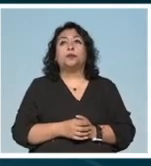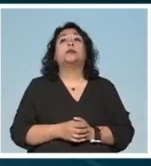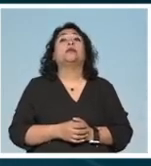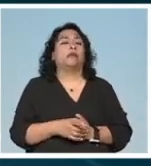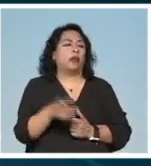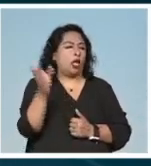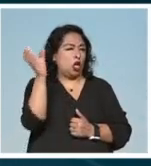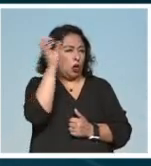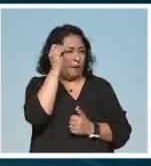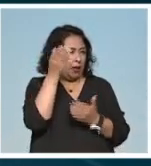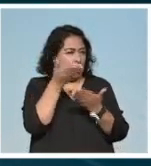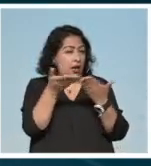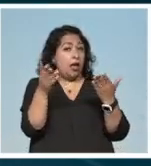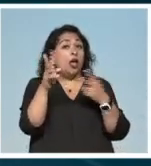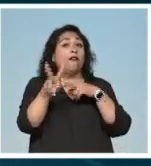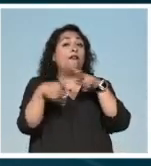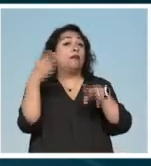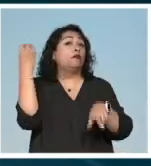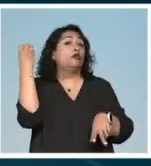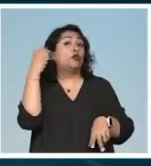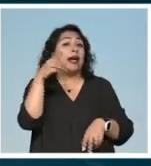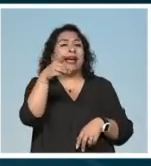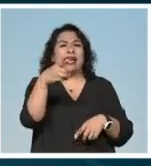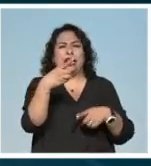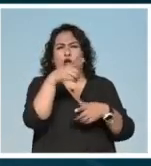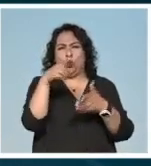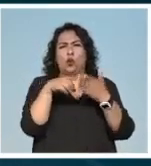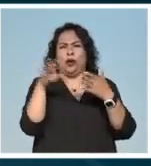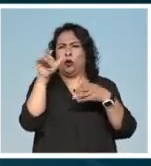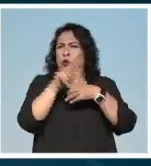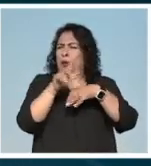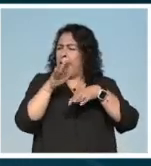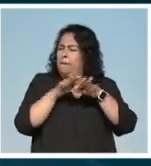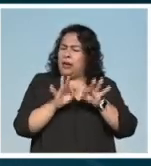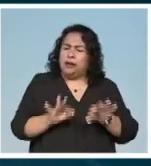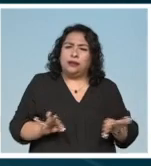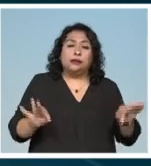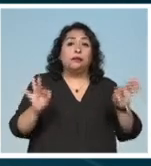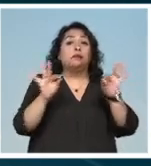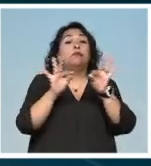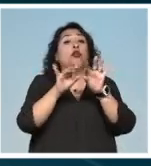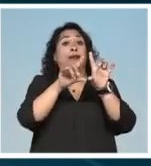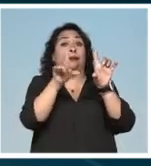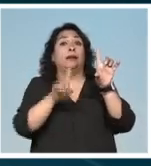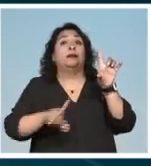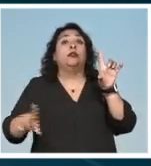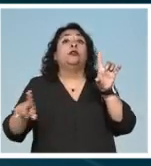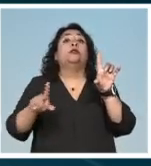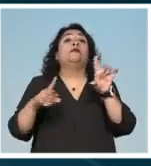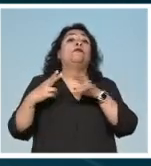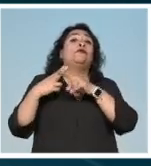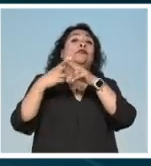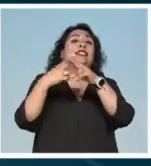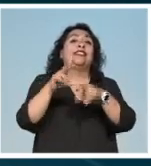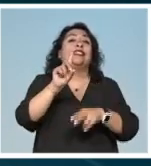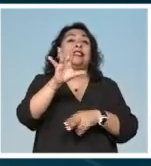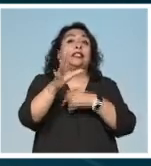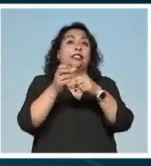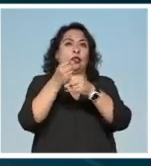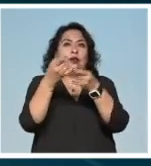¿Y qué les parece si ahora viajamos a Oaxaca, donde uno de los recintos culturales más importantes del país celebra 7 lustros de